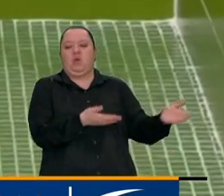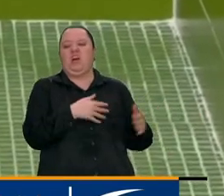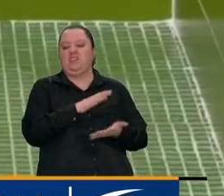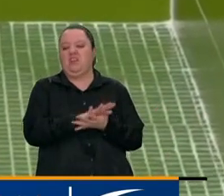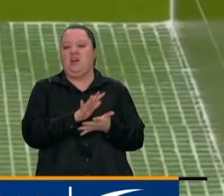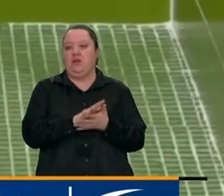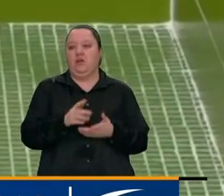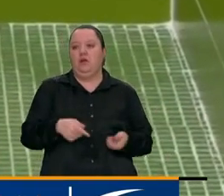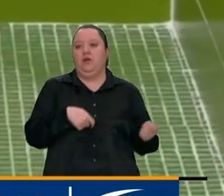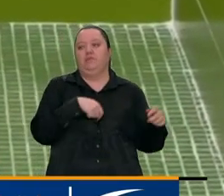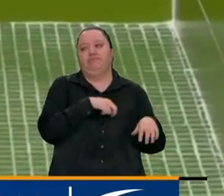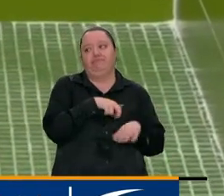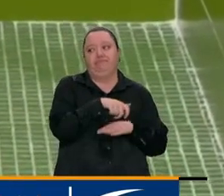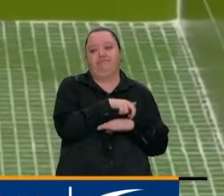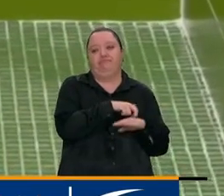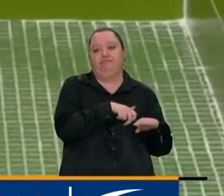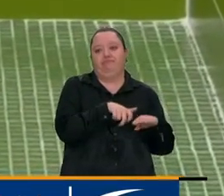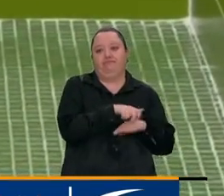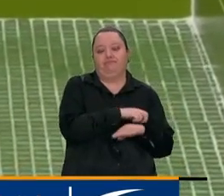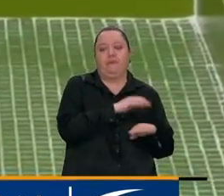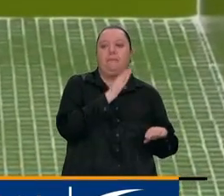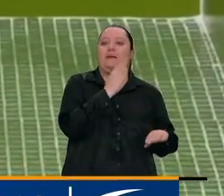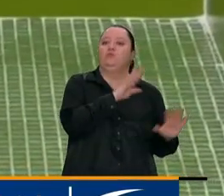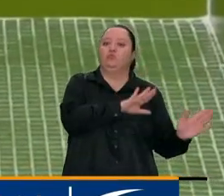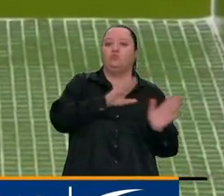estar por largo tiempo en este lugar.